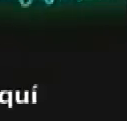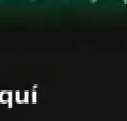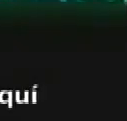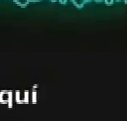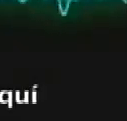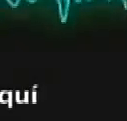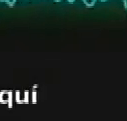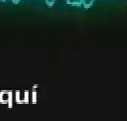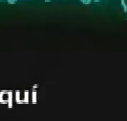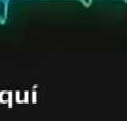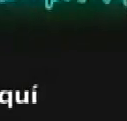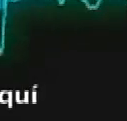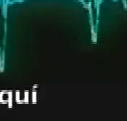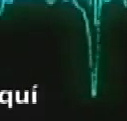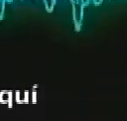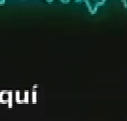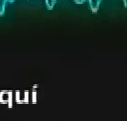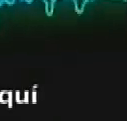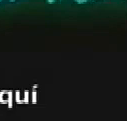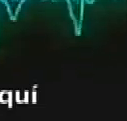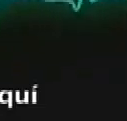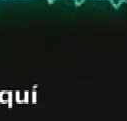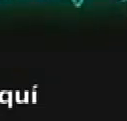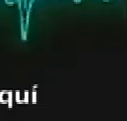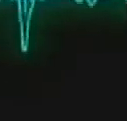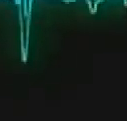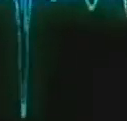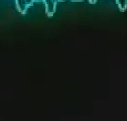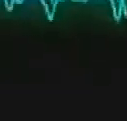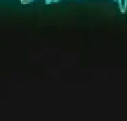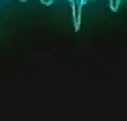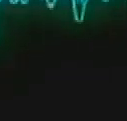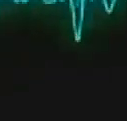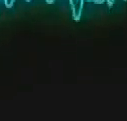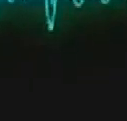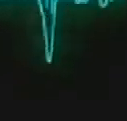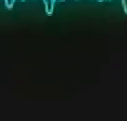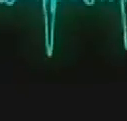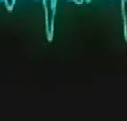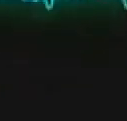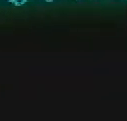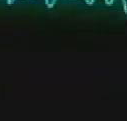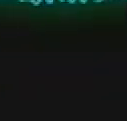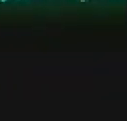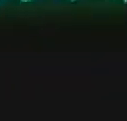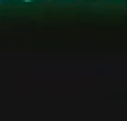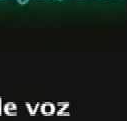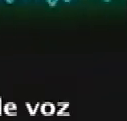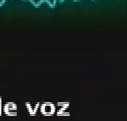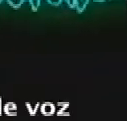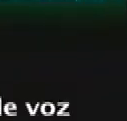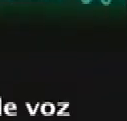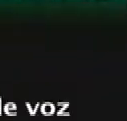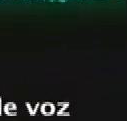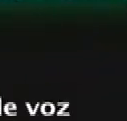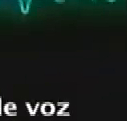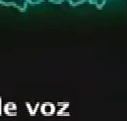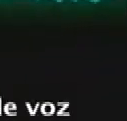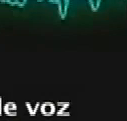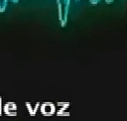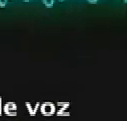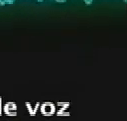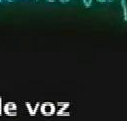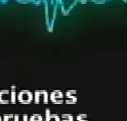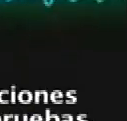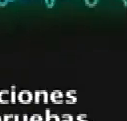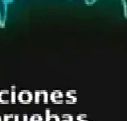ese depósito al correo que está aquí también. ¿Ok? Actívate ahí, por favor. Por favor, responder con